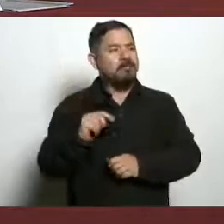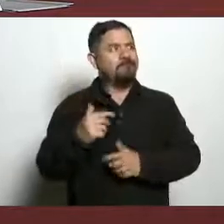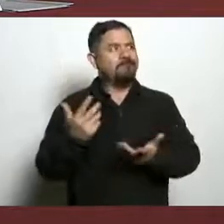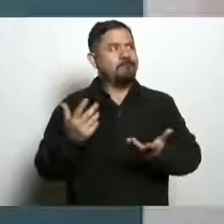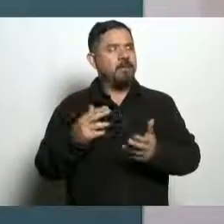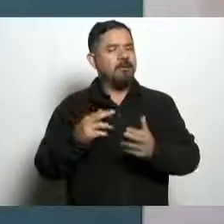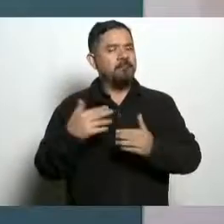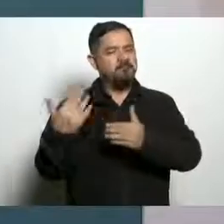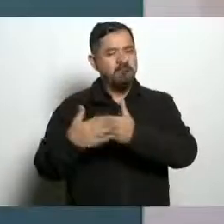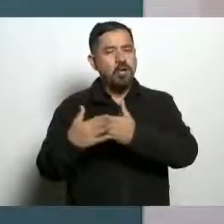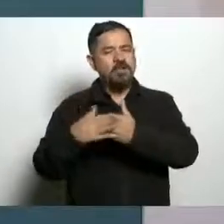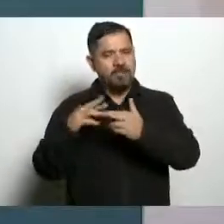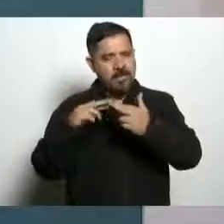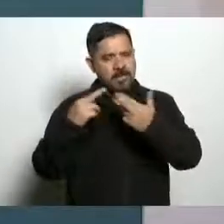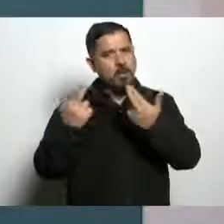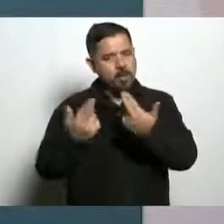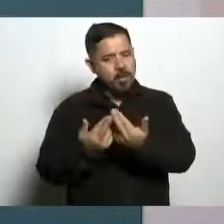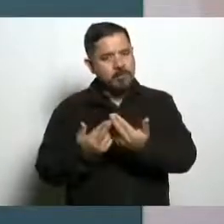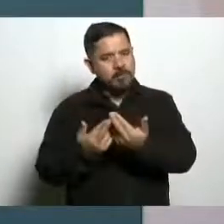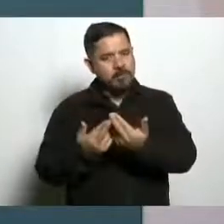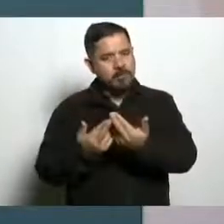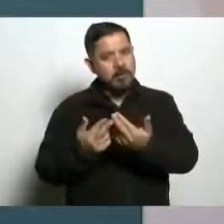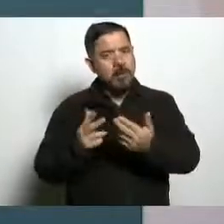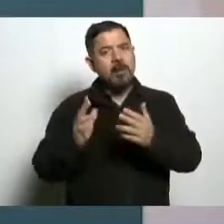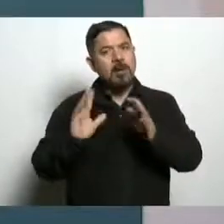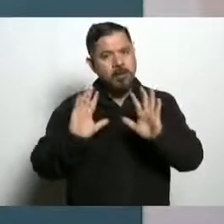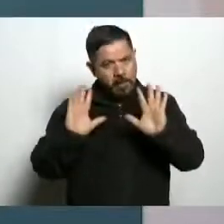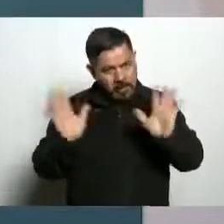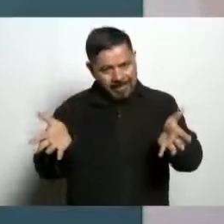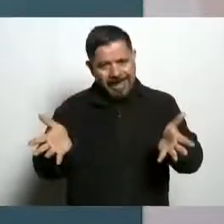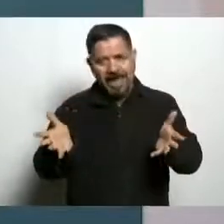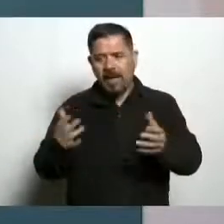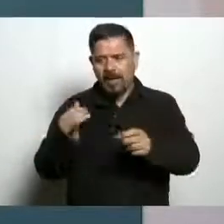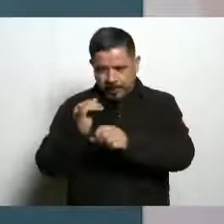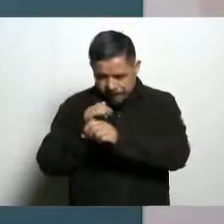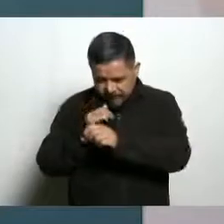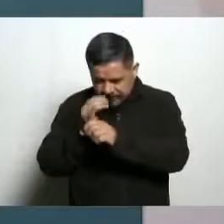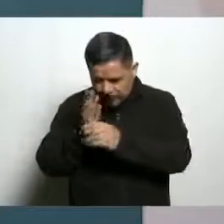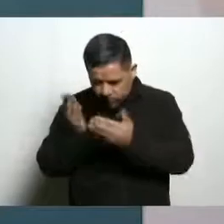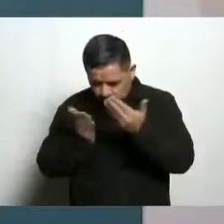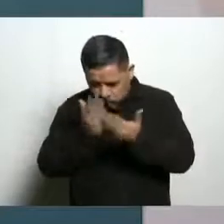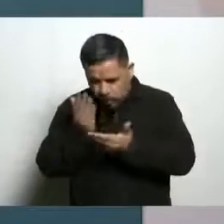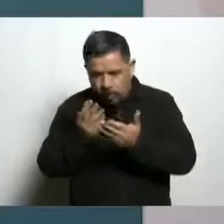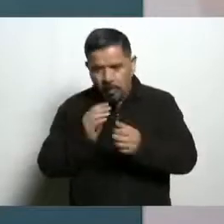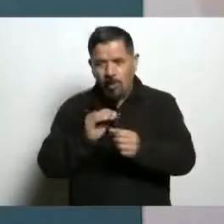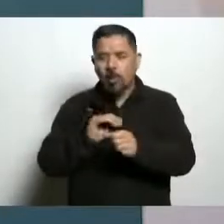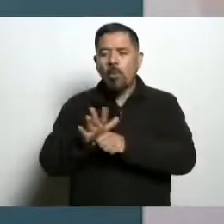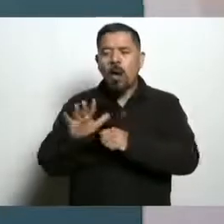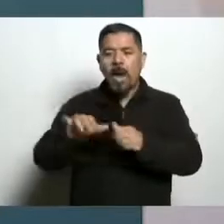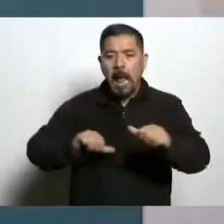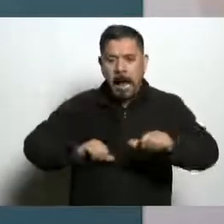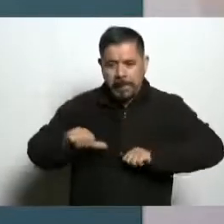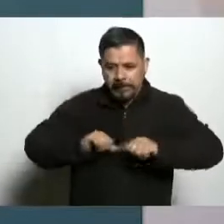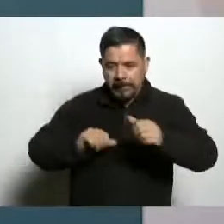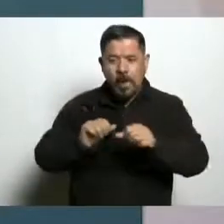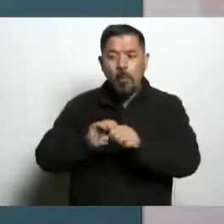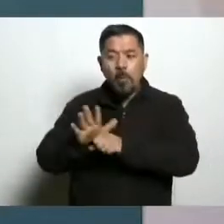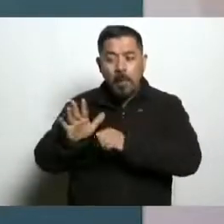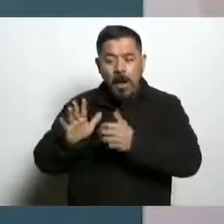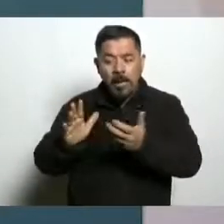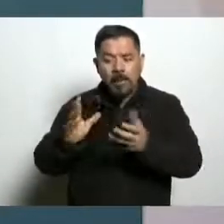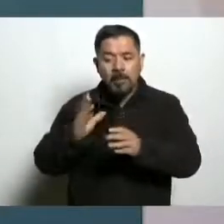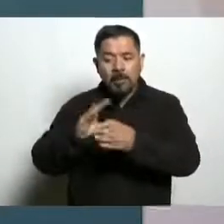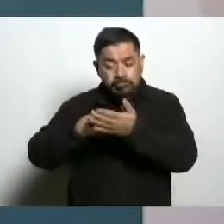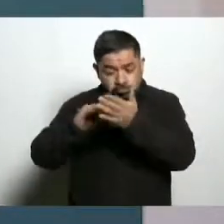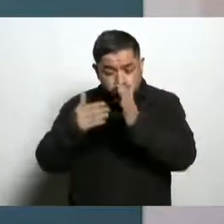reunión ya tengamos estudios y las acciones que deben de llevarse